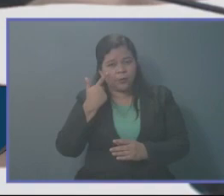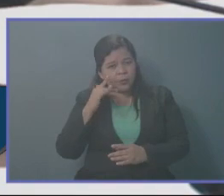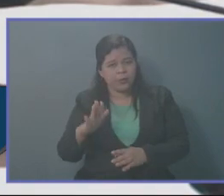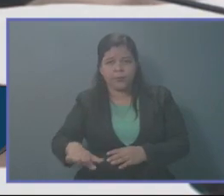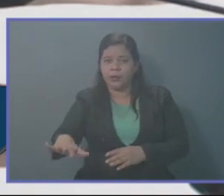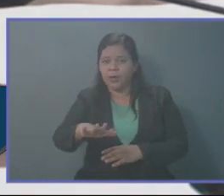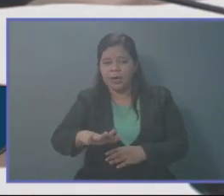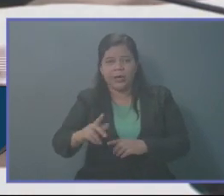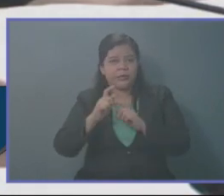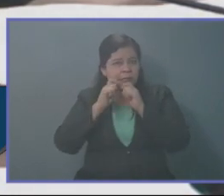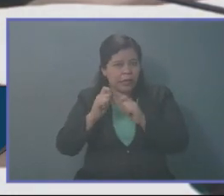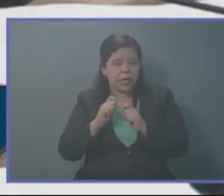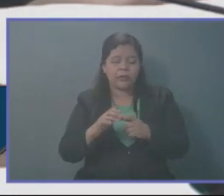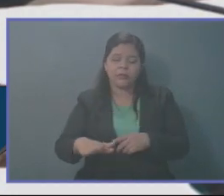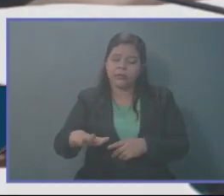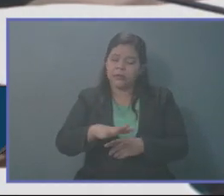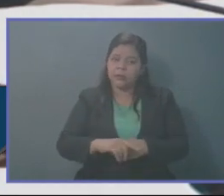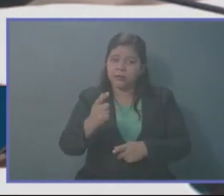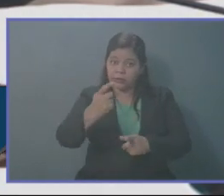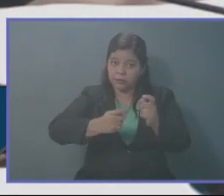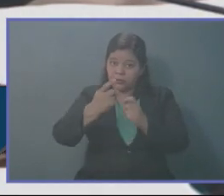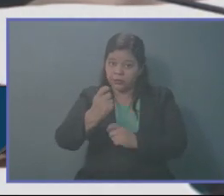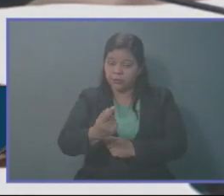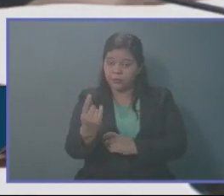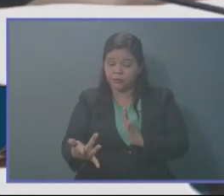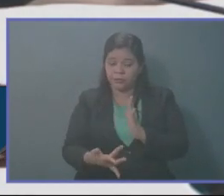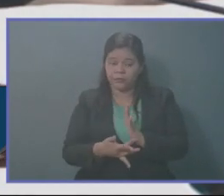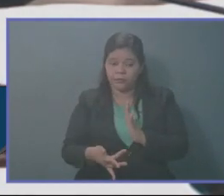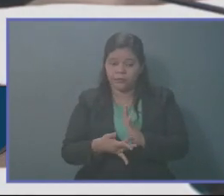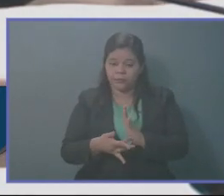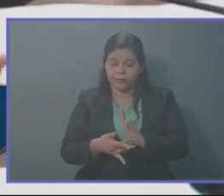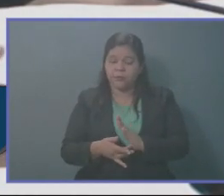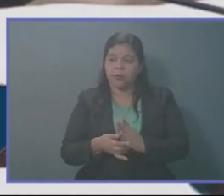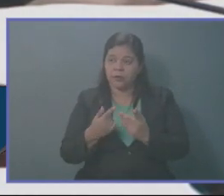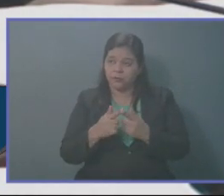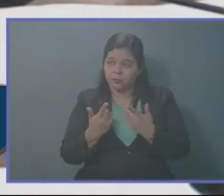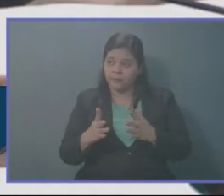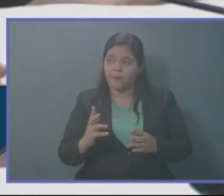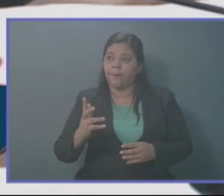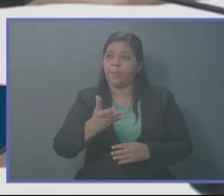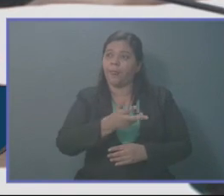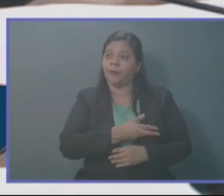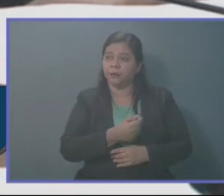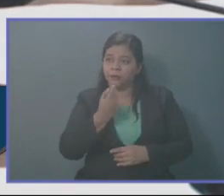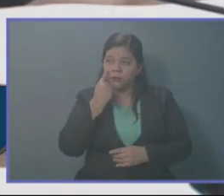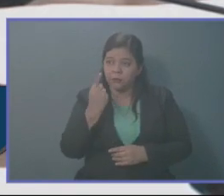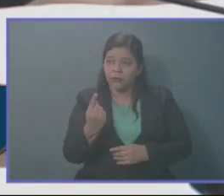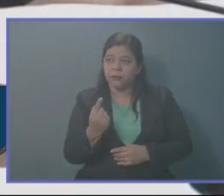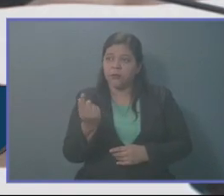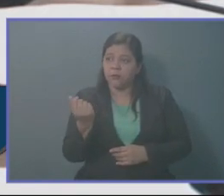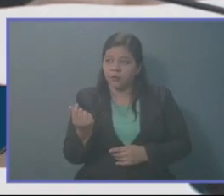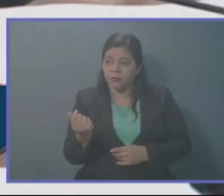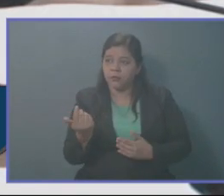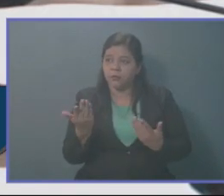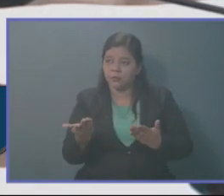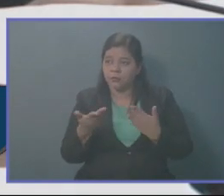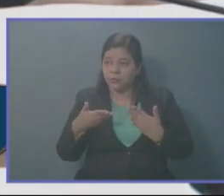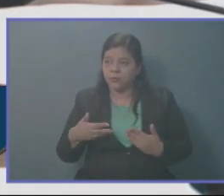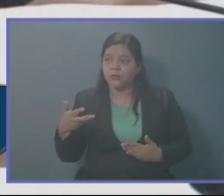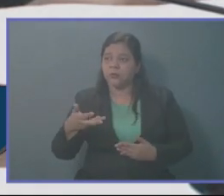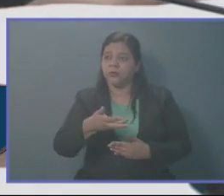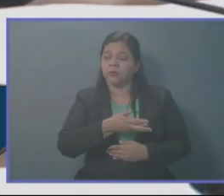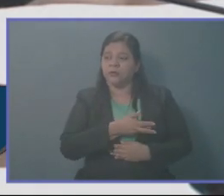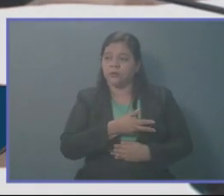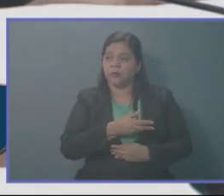lácteos, técnicos especializados? Obviamente nosotros le estamos dando la espalda a recursos que vienen para formar a